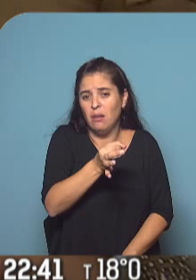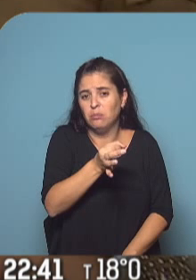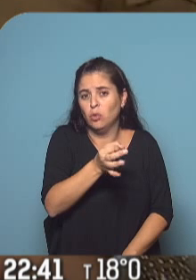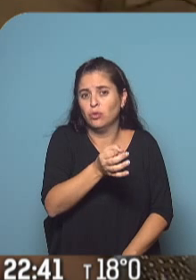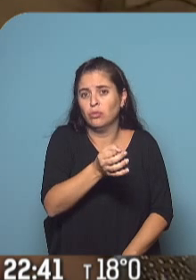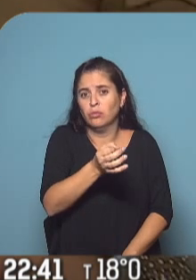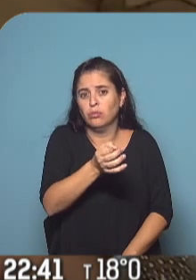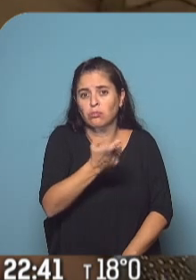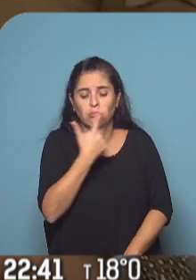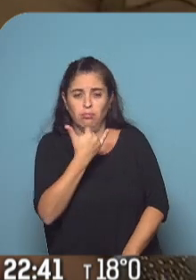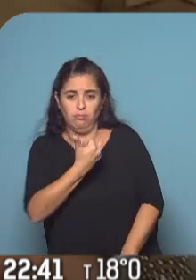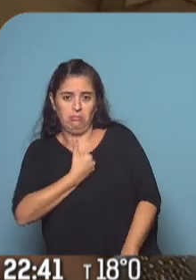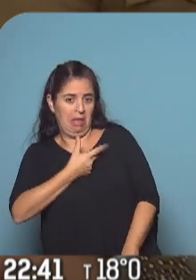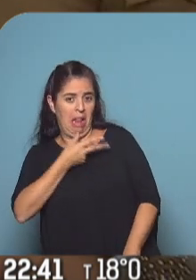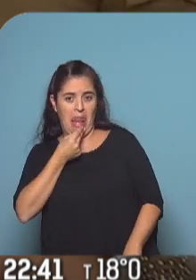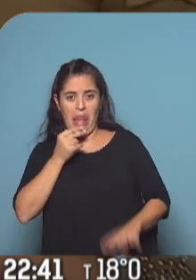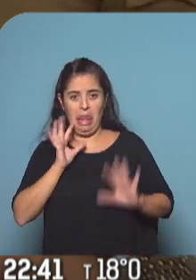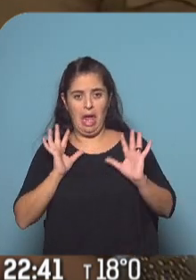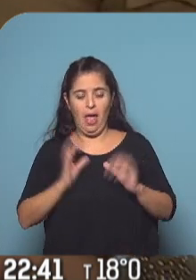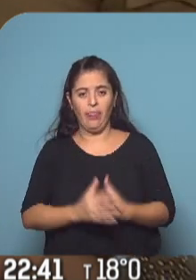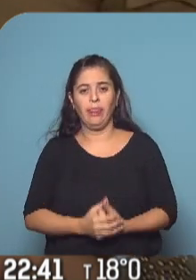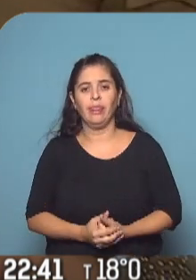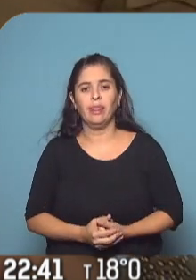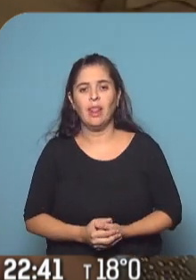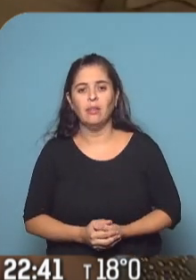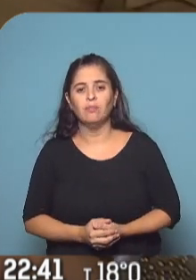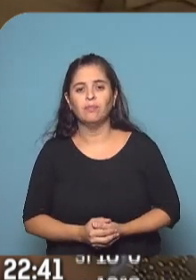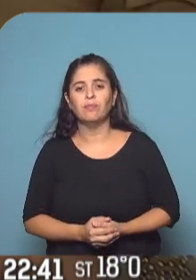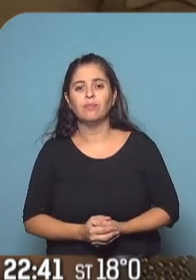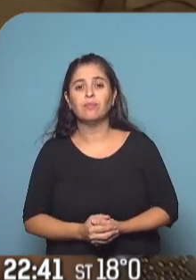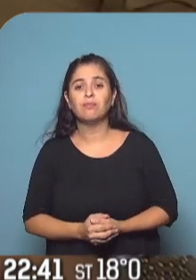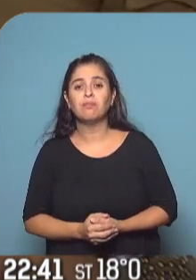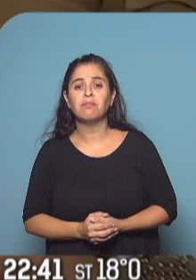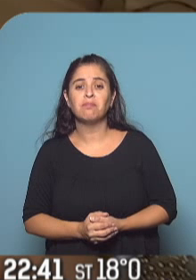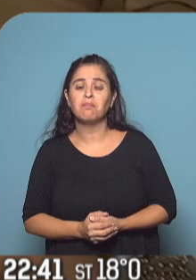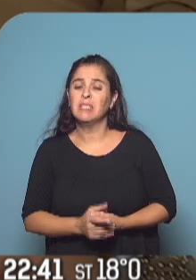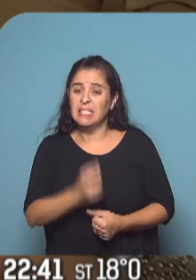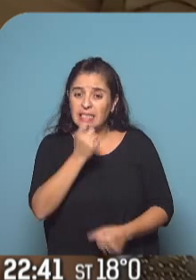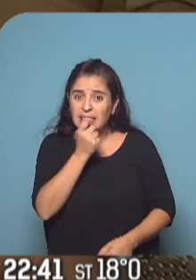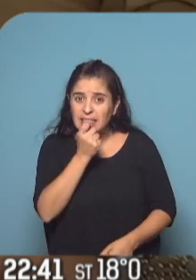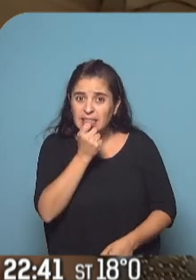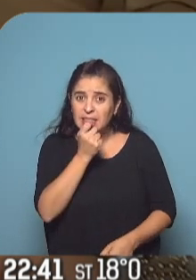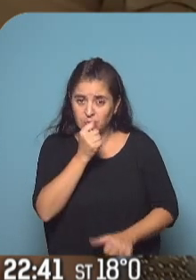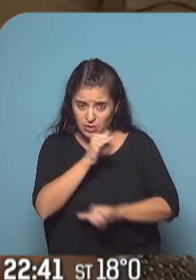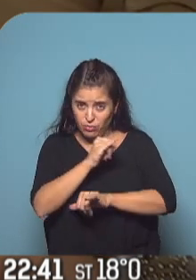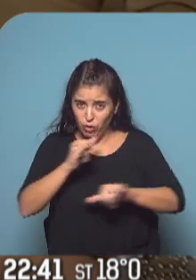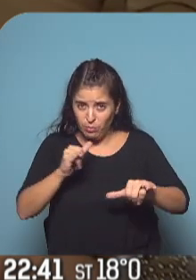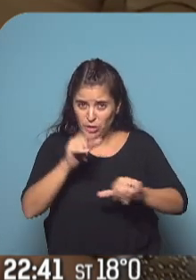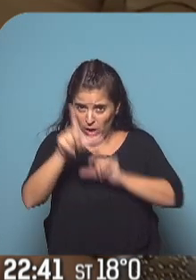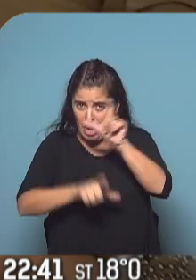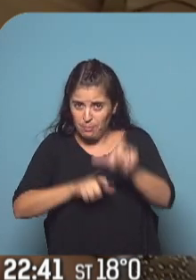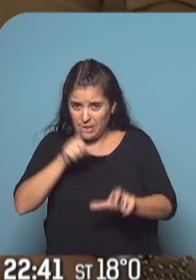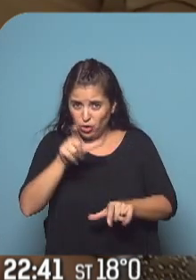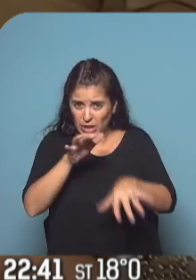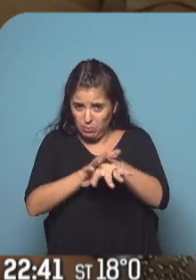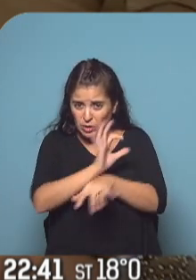intelligence information had been given to the right people, I think at least this could have